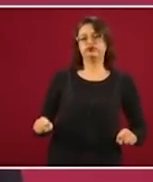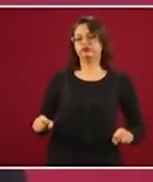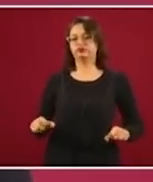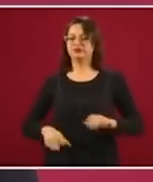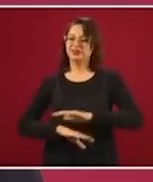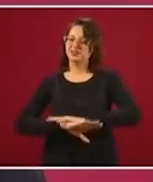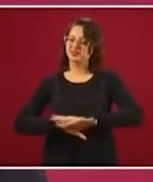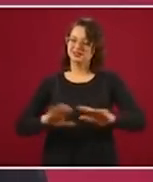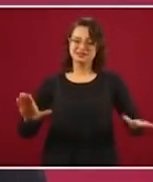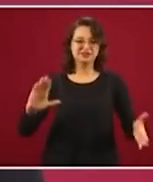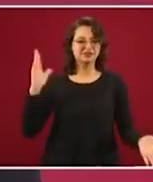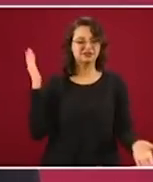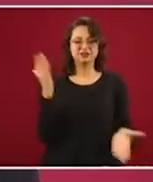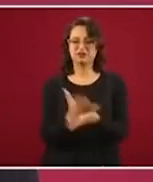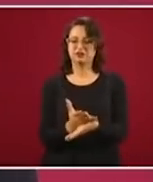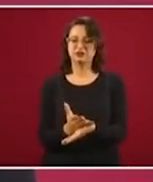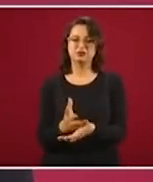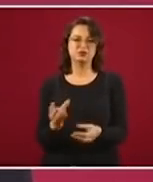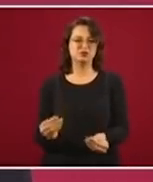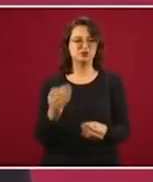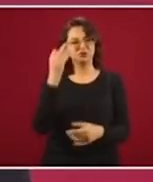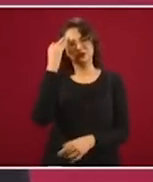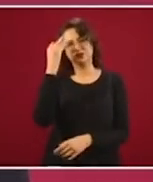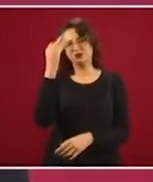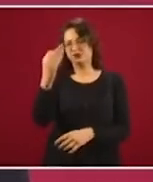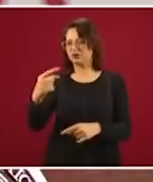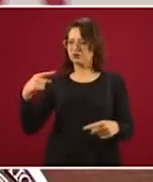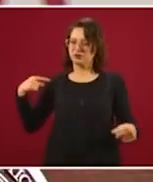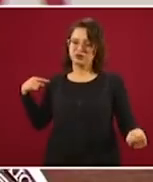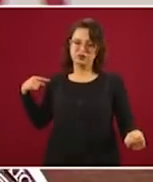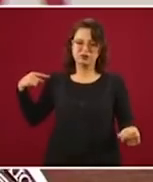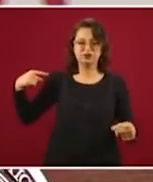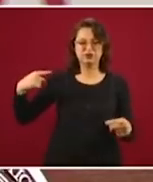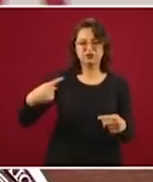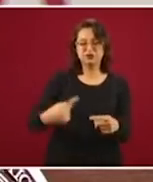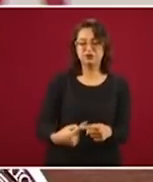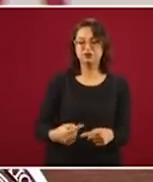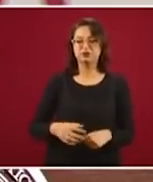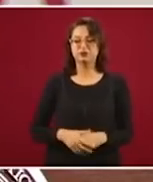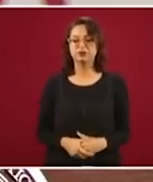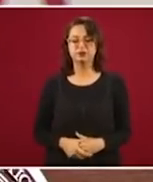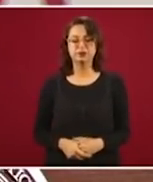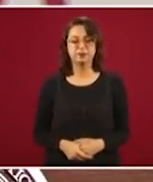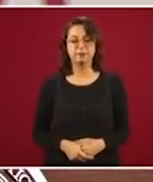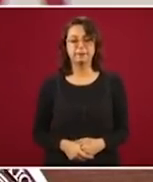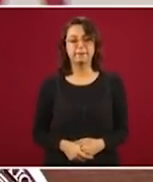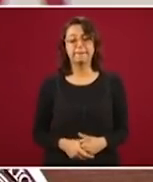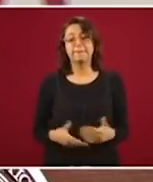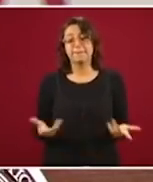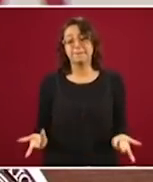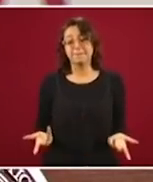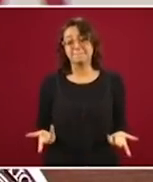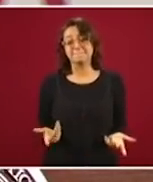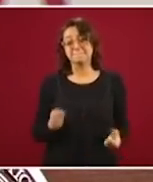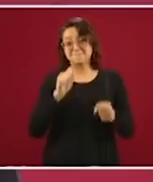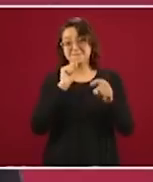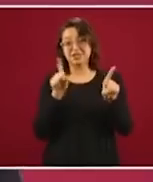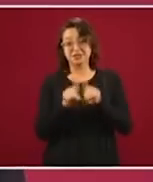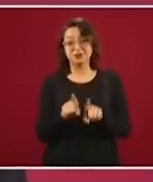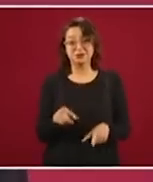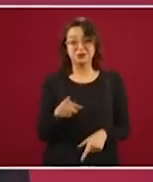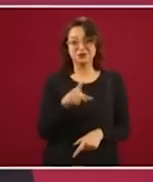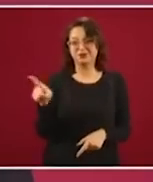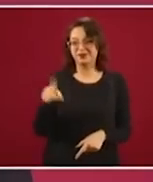que existía. Por eso también se molestan de